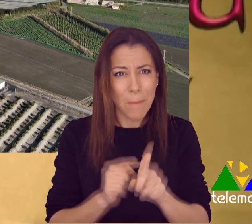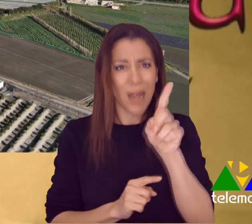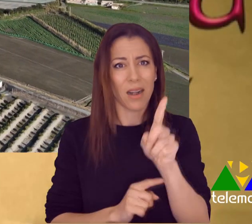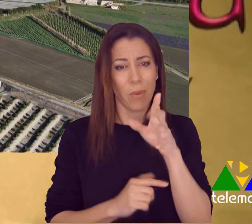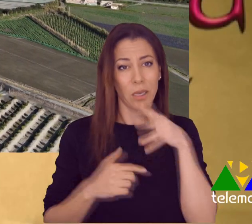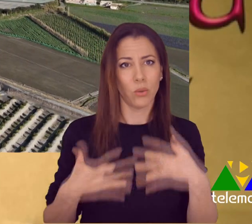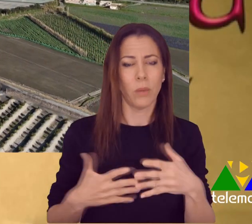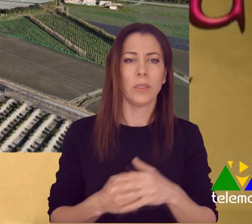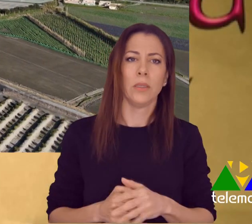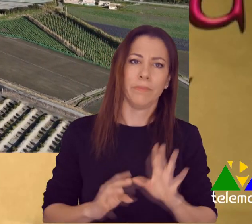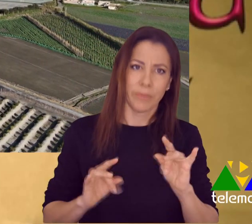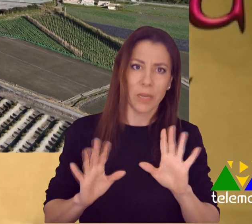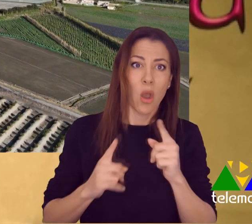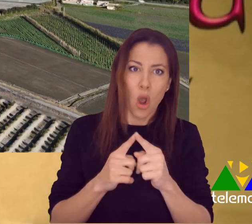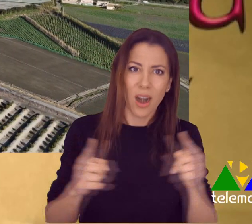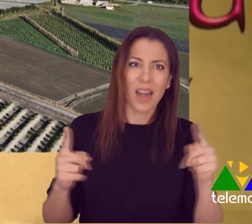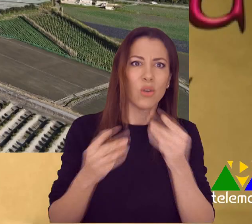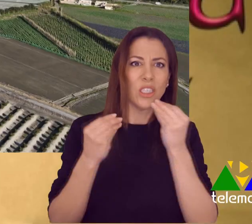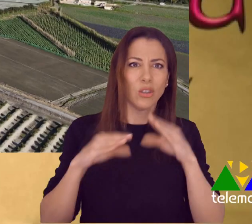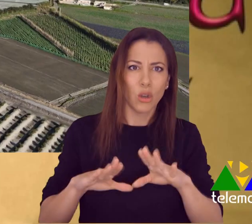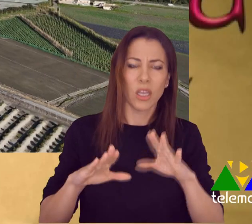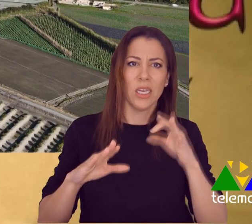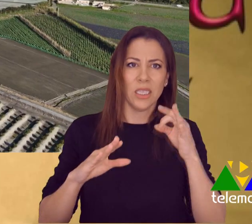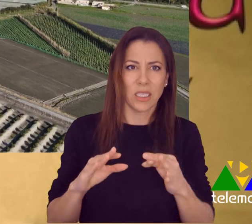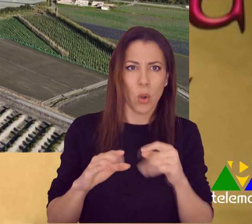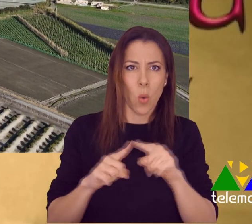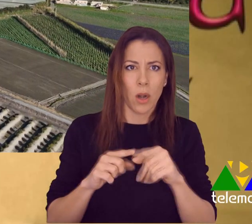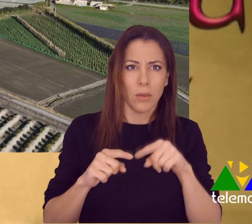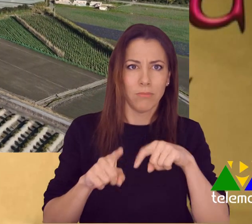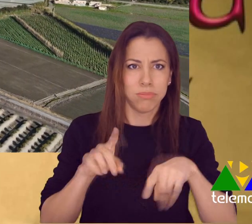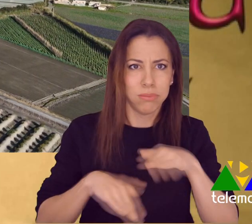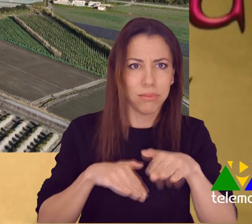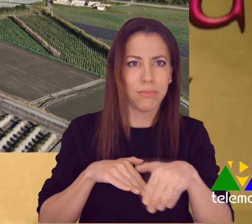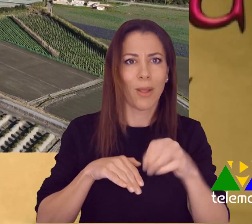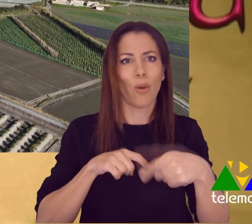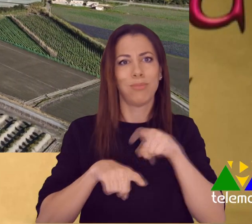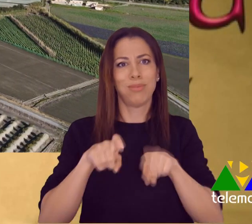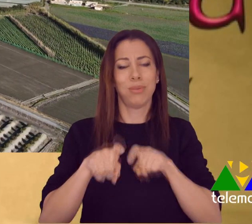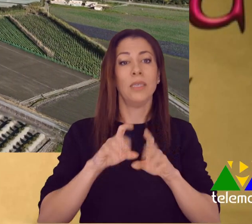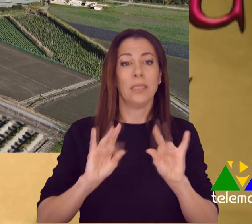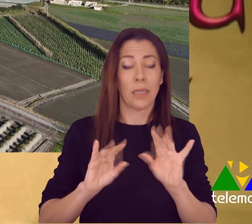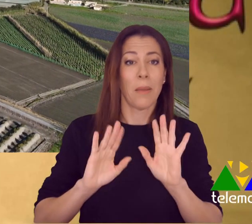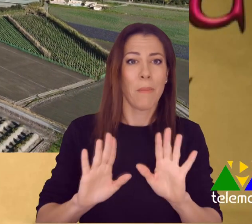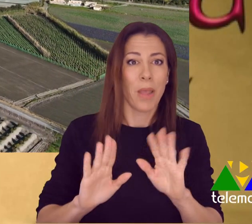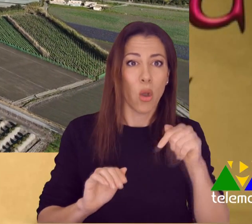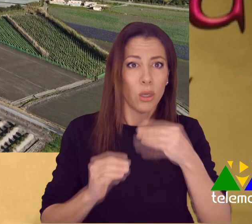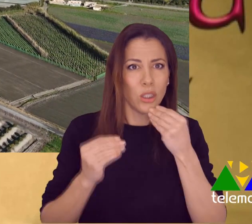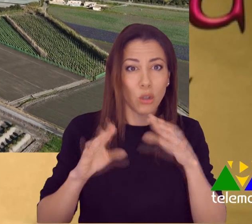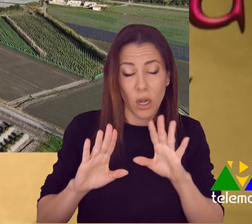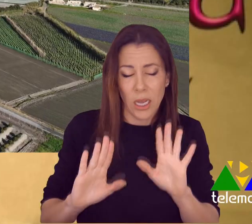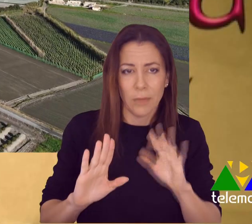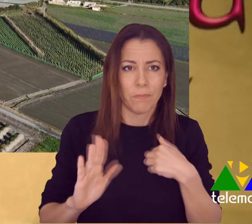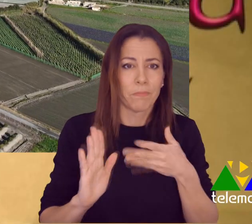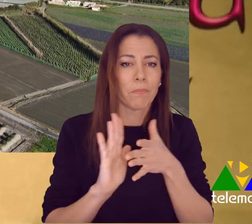también a lo largo de la historia ha ido retrotrayéndose. Claro, ¿no? Hay una distancia que hoy no la sé exactamente, pero